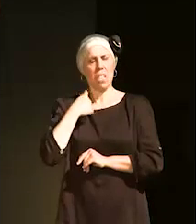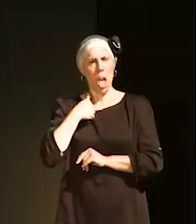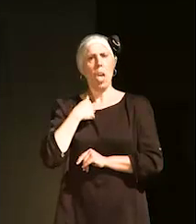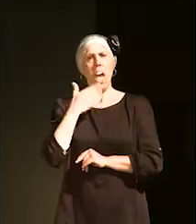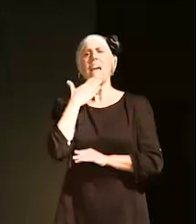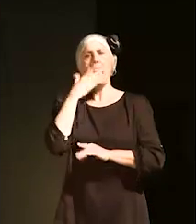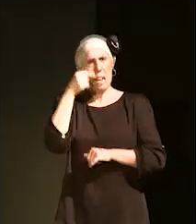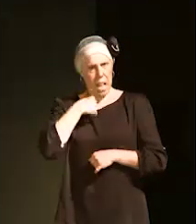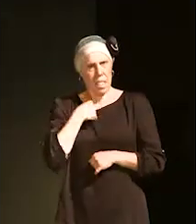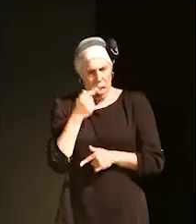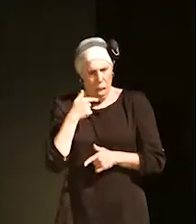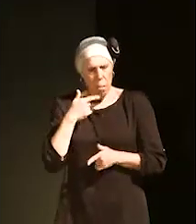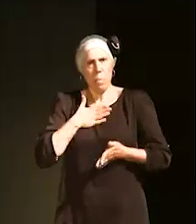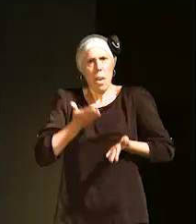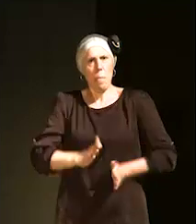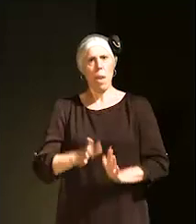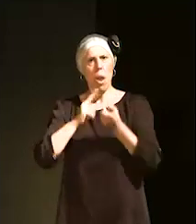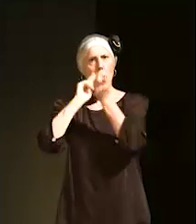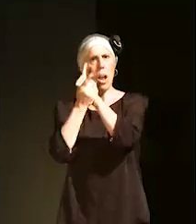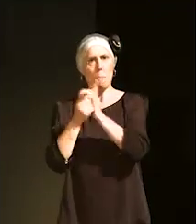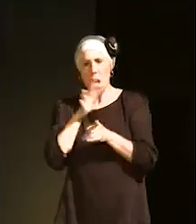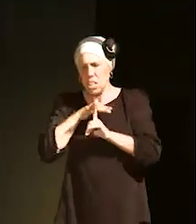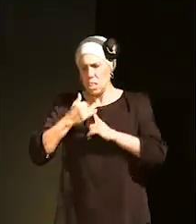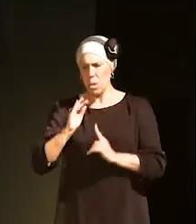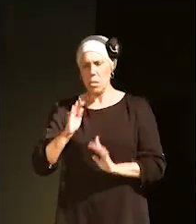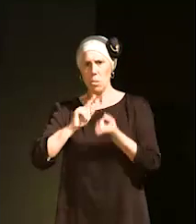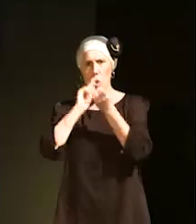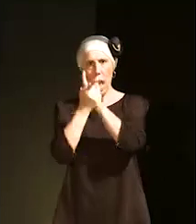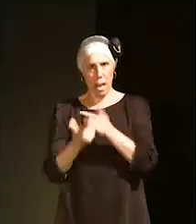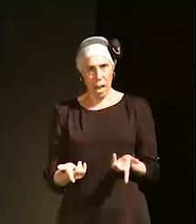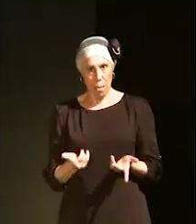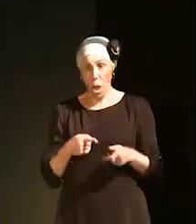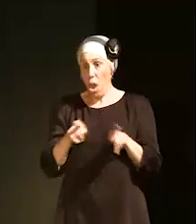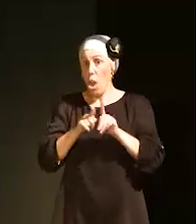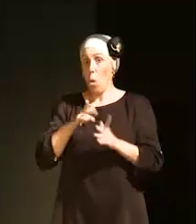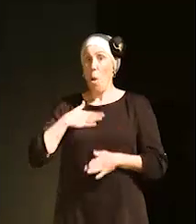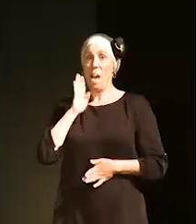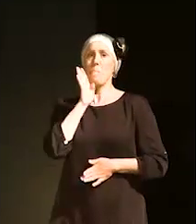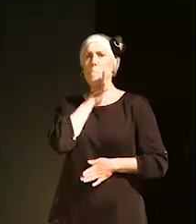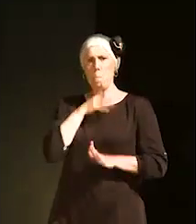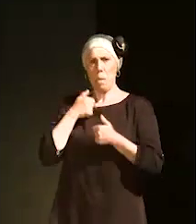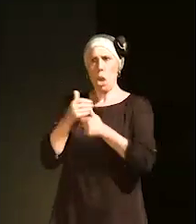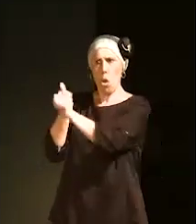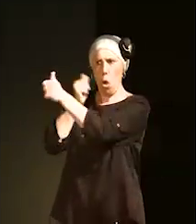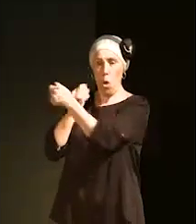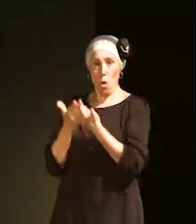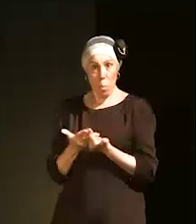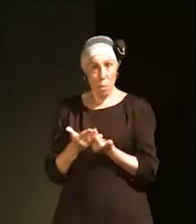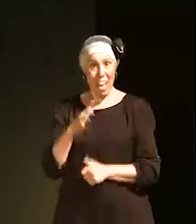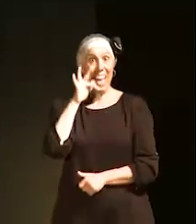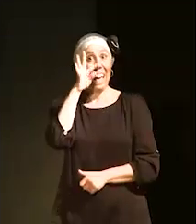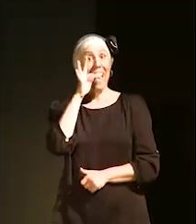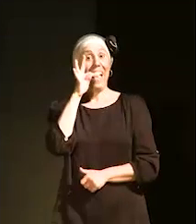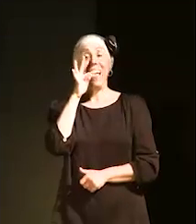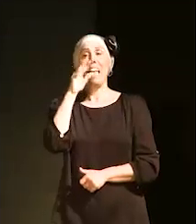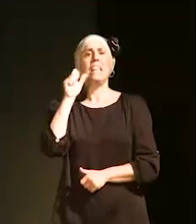fui agente para mis hijos mi mamá lo había sido para mí el magín dice que el teatro ha